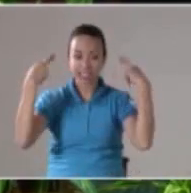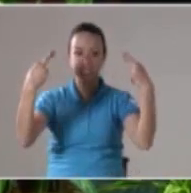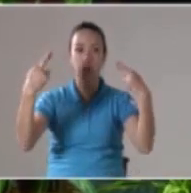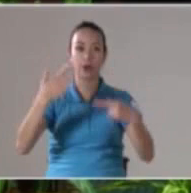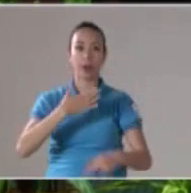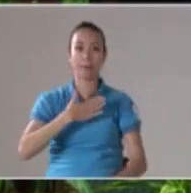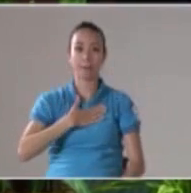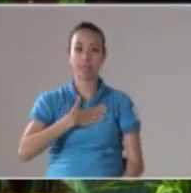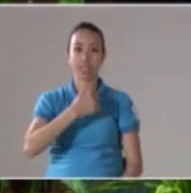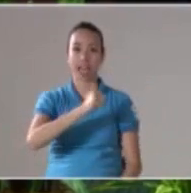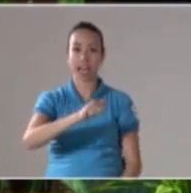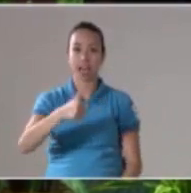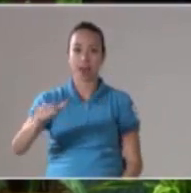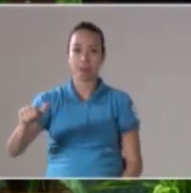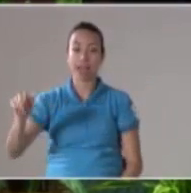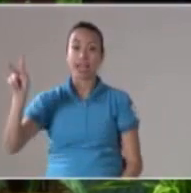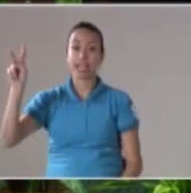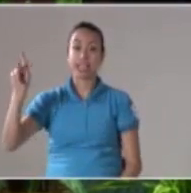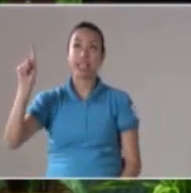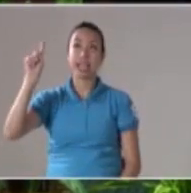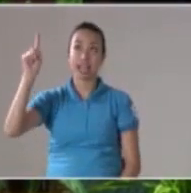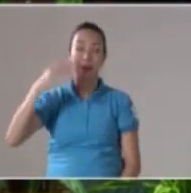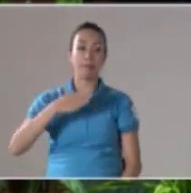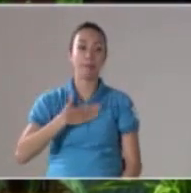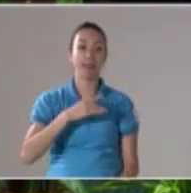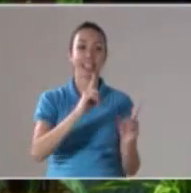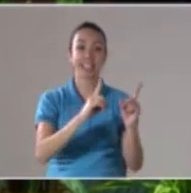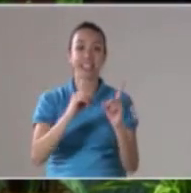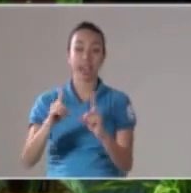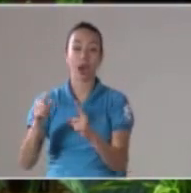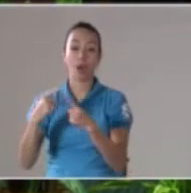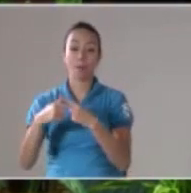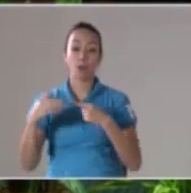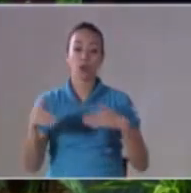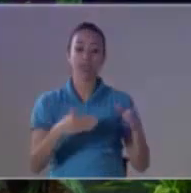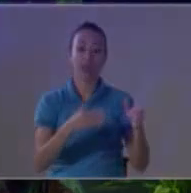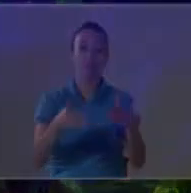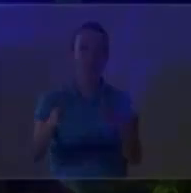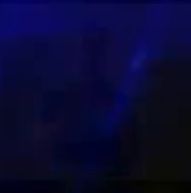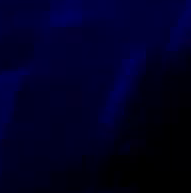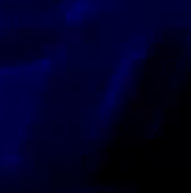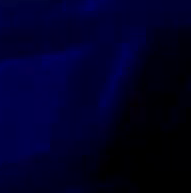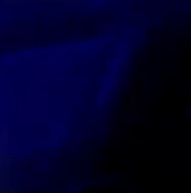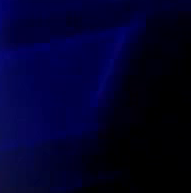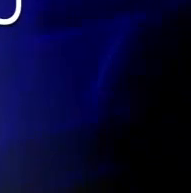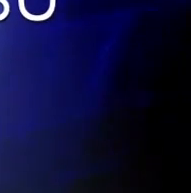y me guía por sendas de justicia por amor de su nombre.